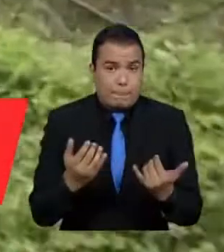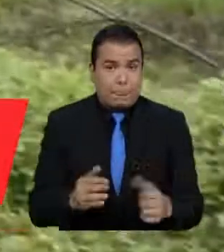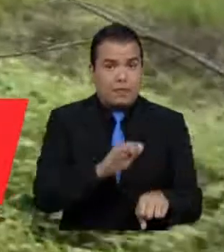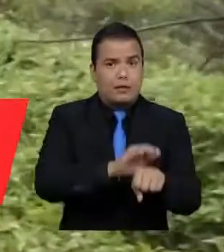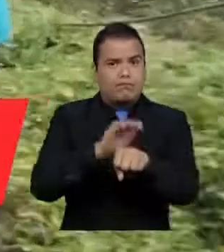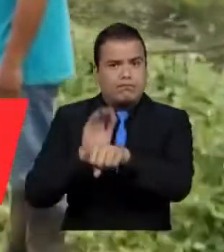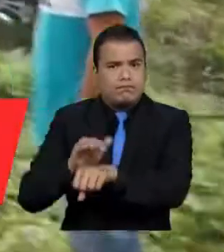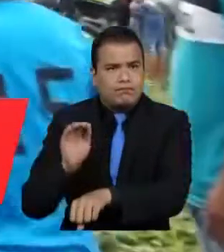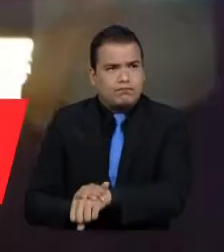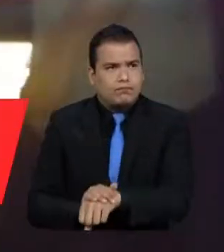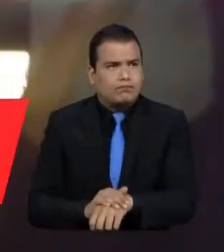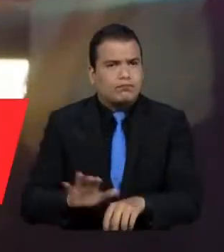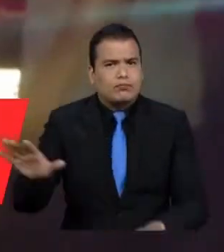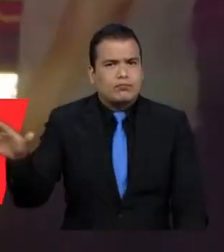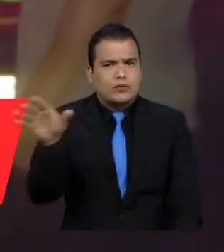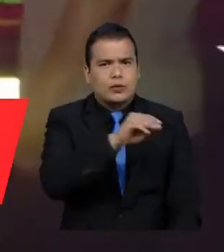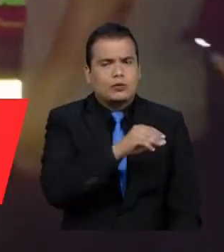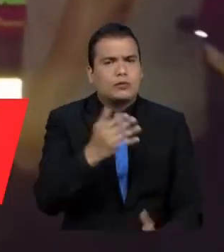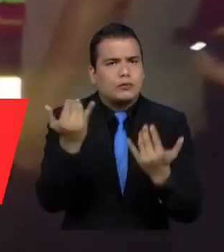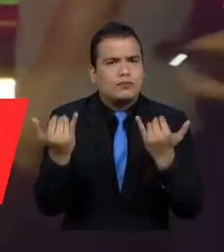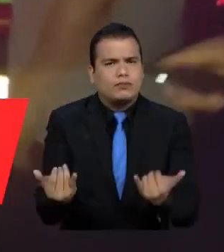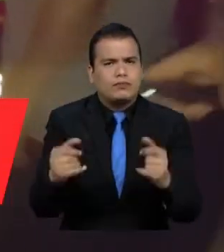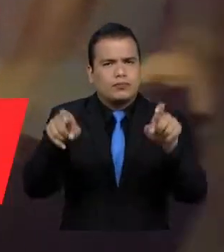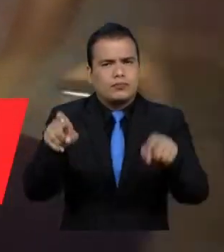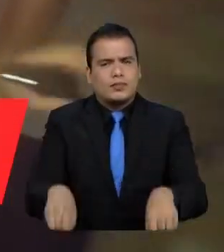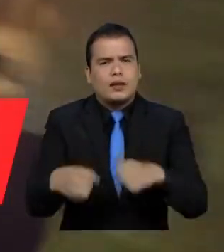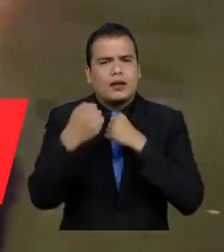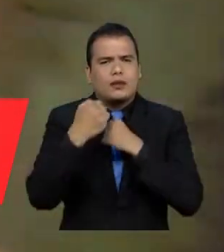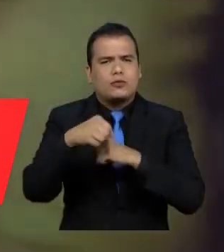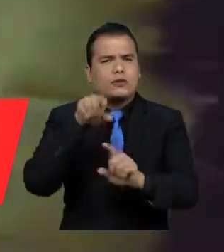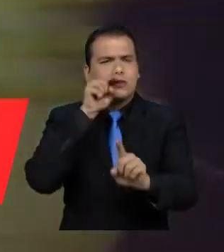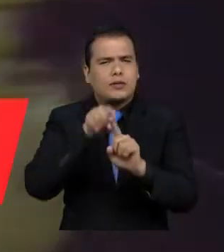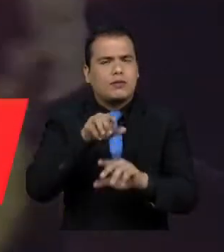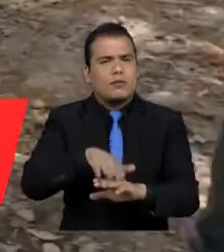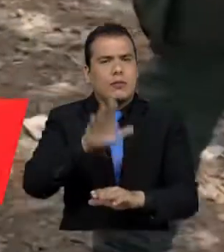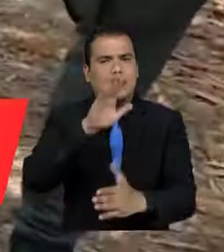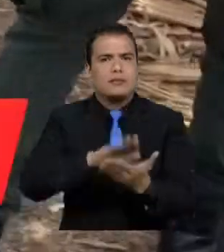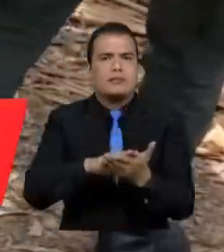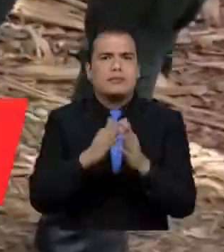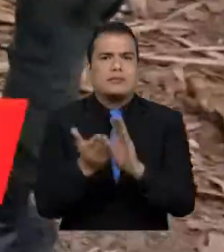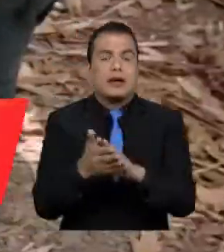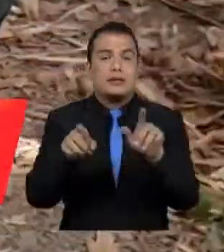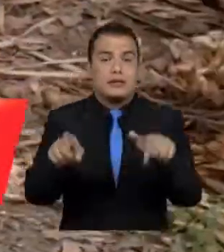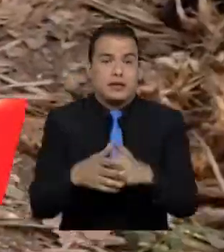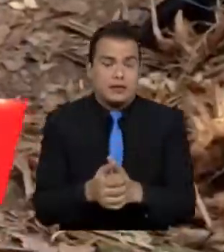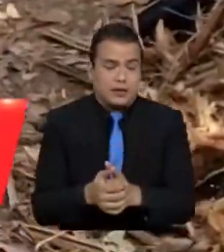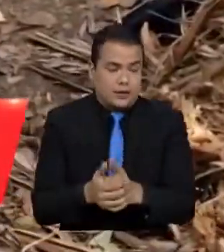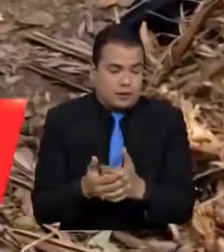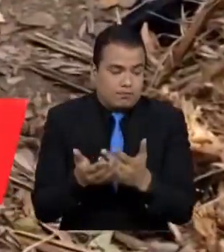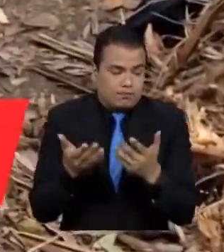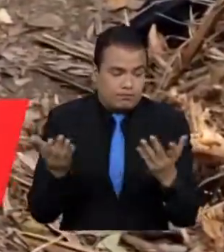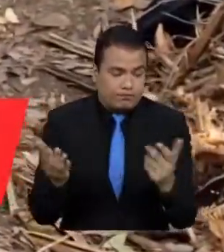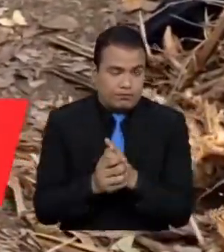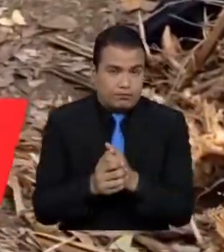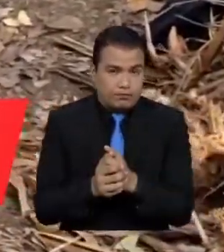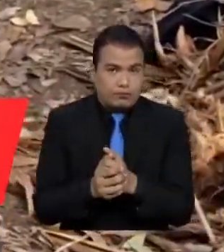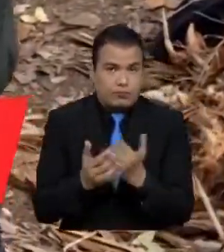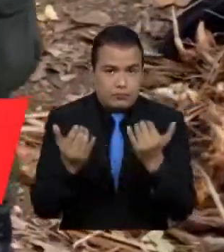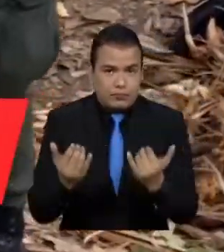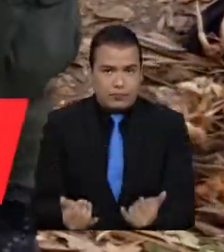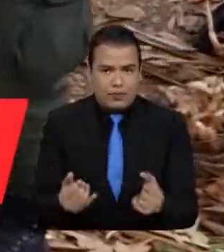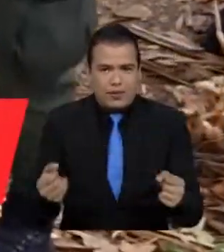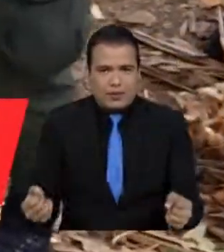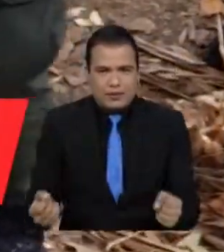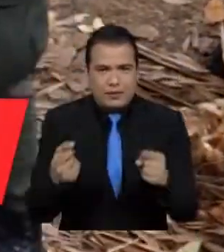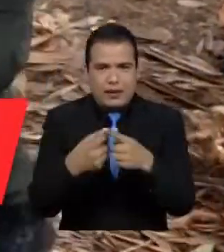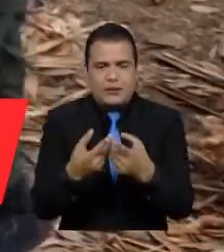que hacer un esfuerzo en conjunto para garantizar la paz en nuestro territorio. En este momento se está llevando a cabo un consejo de